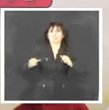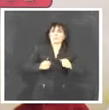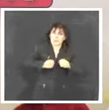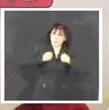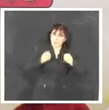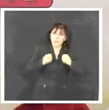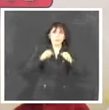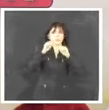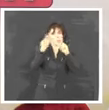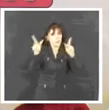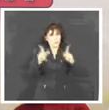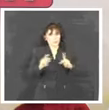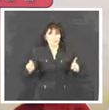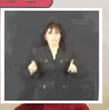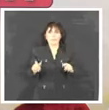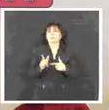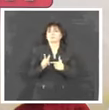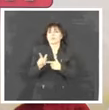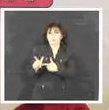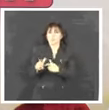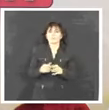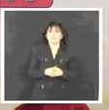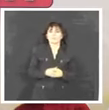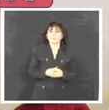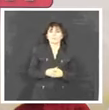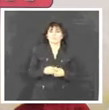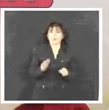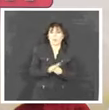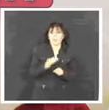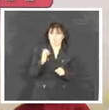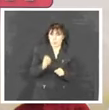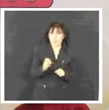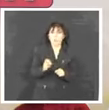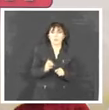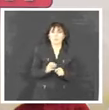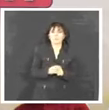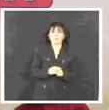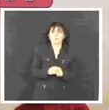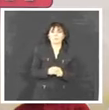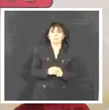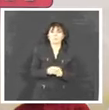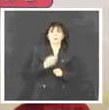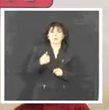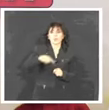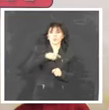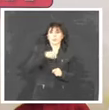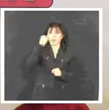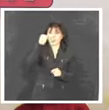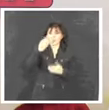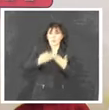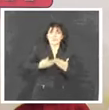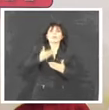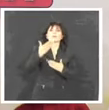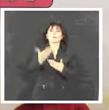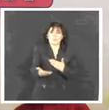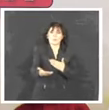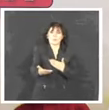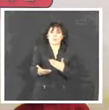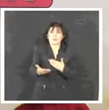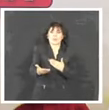paz. Por eso también hemos estado haciendo una propuesta para el